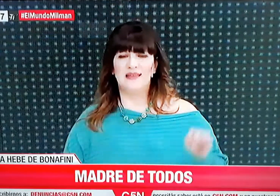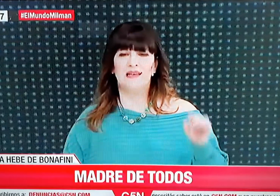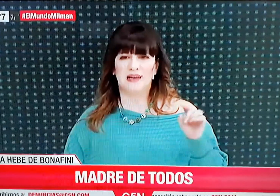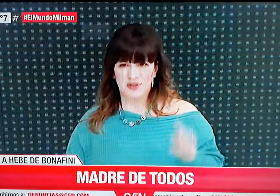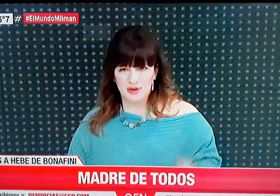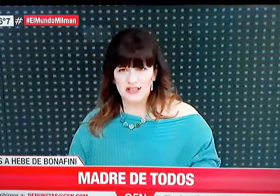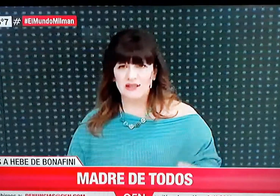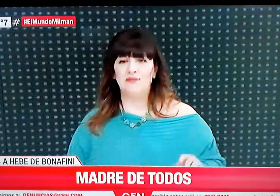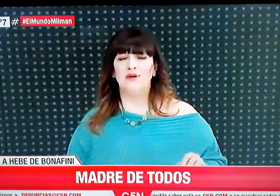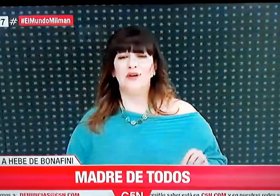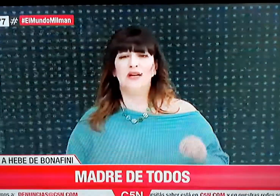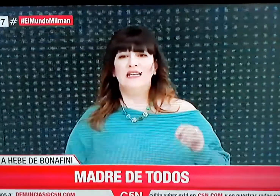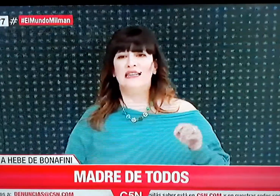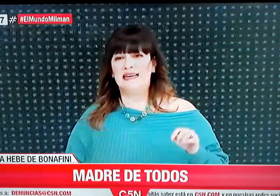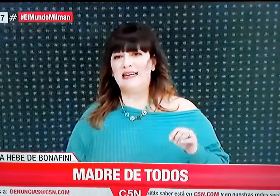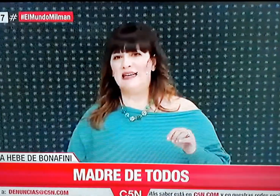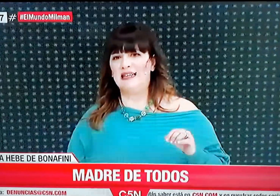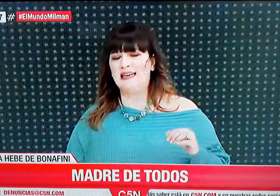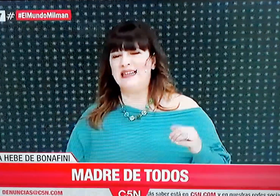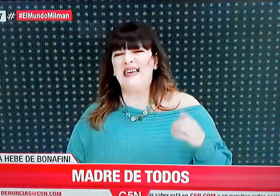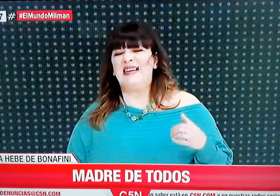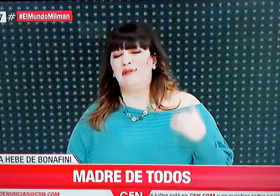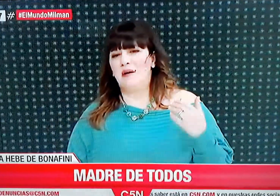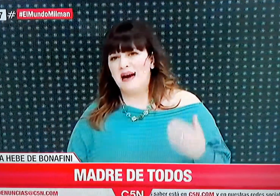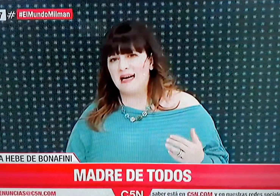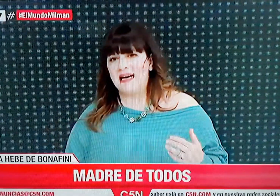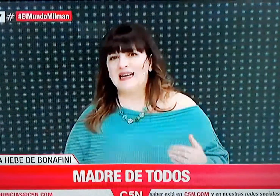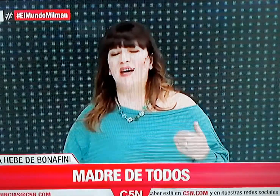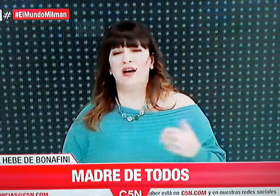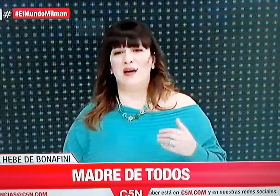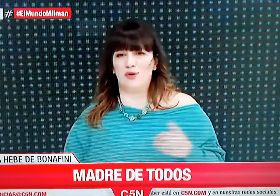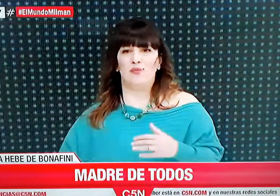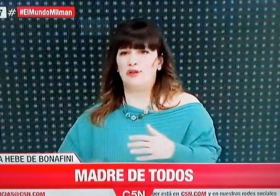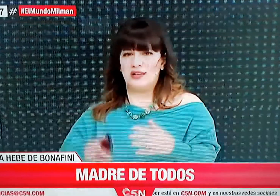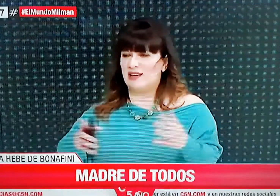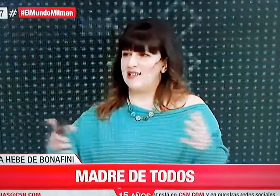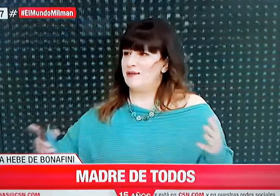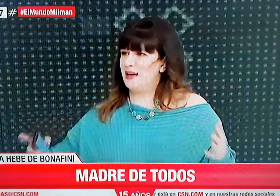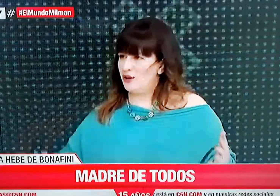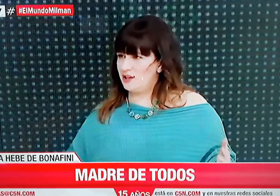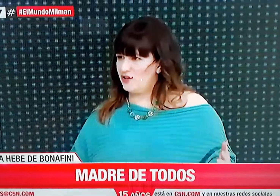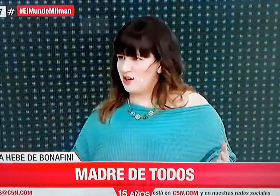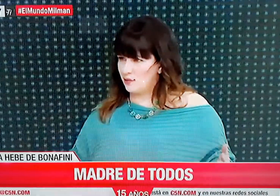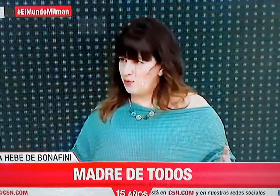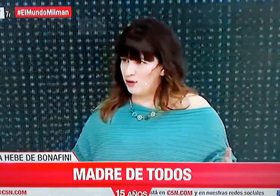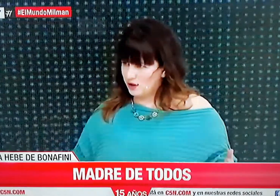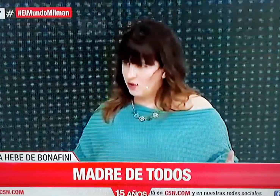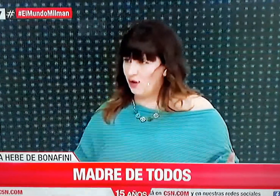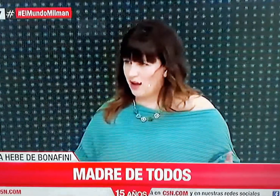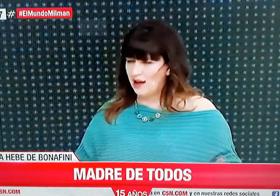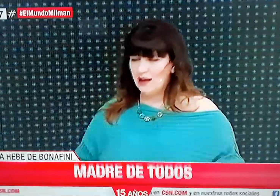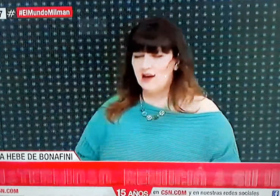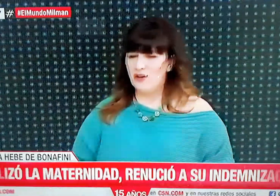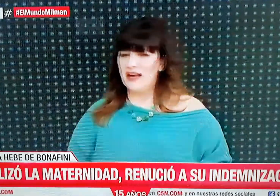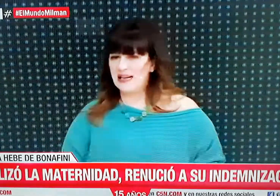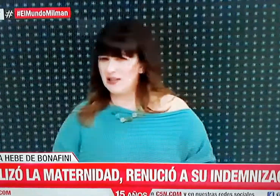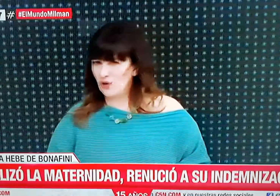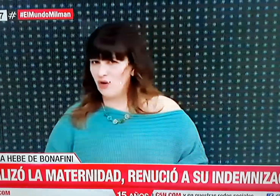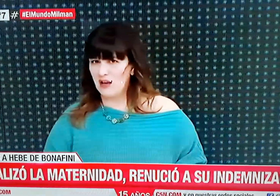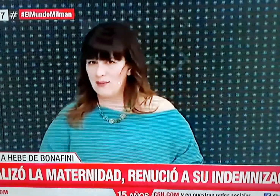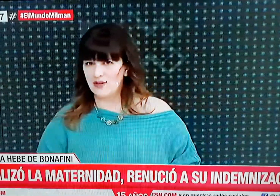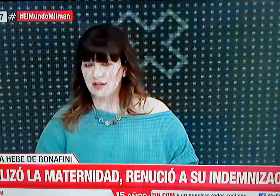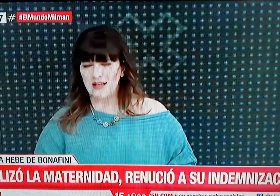...repudiables del negacionismo, desde una banca que, por supuesto que se recibía los gritos y repudios de toda, o de